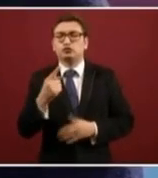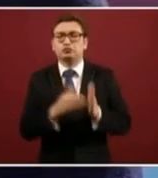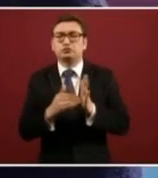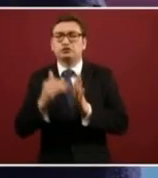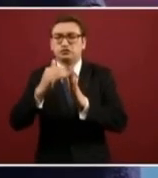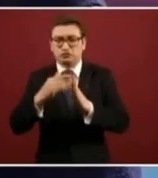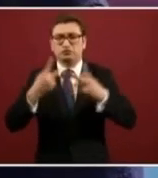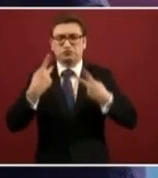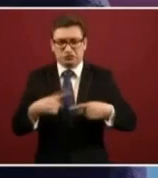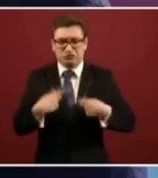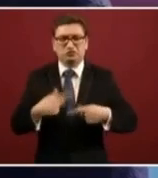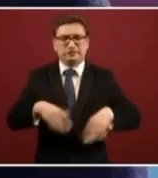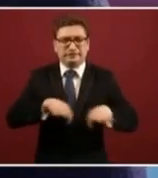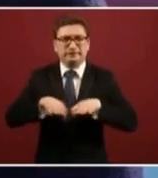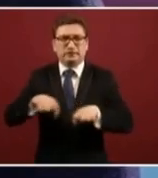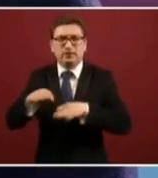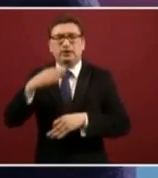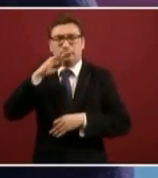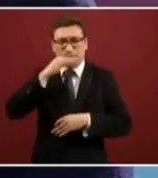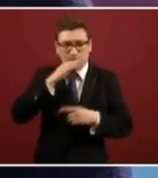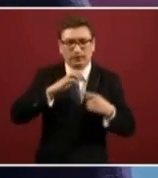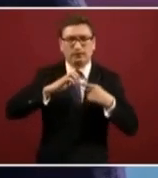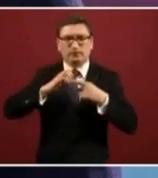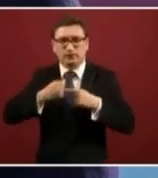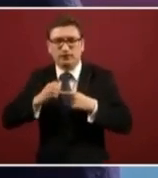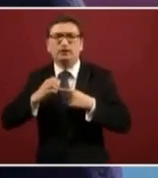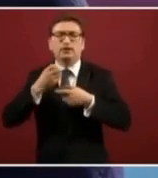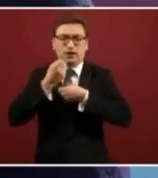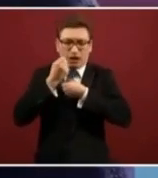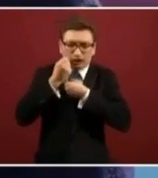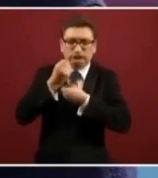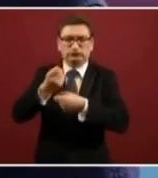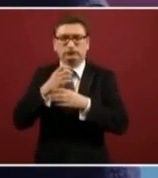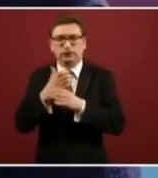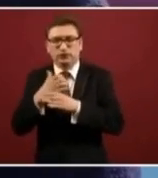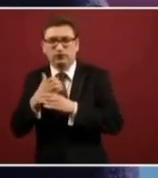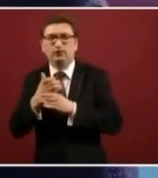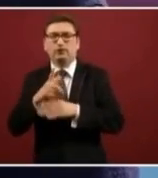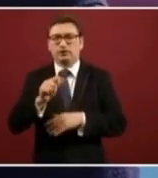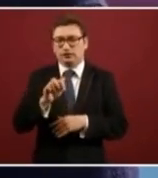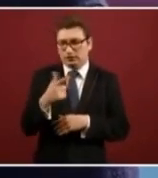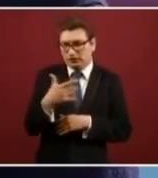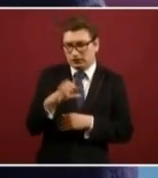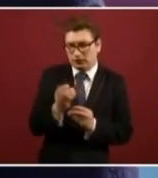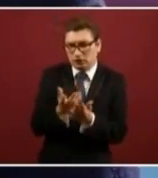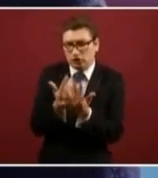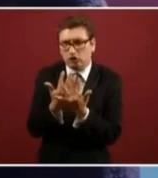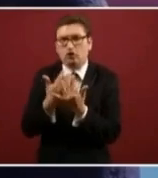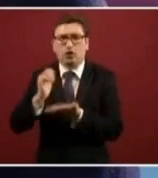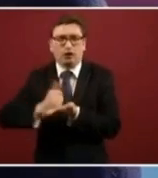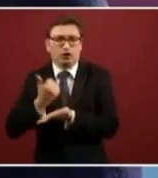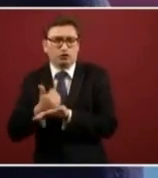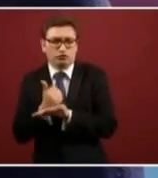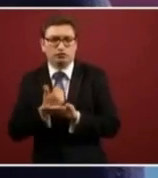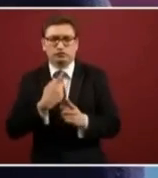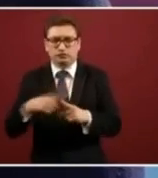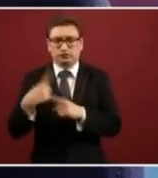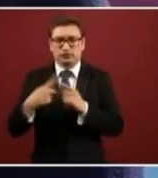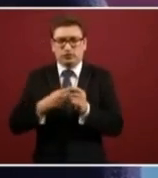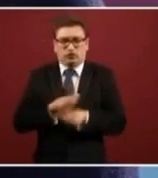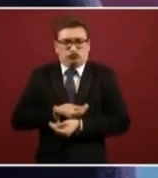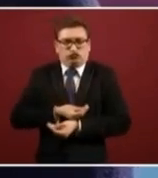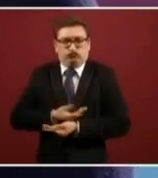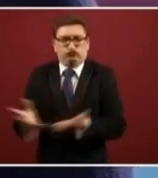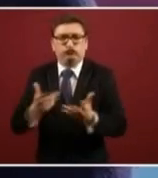medianos productores de maíz, de frijol, de caña, café, trigo y arroz, con un total de